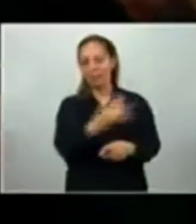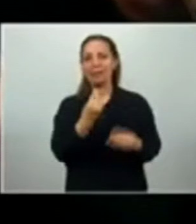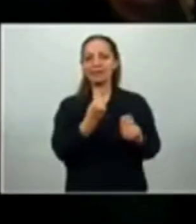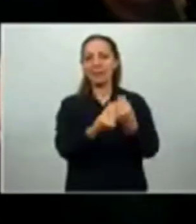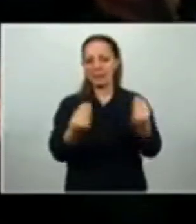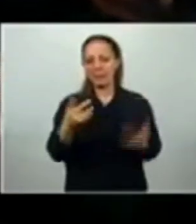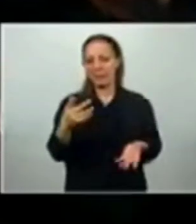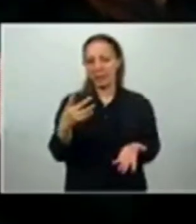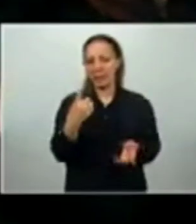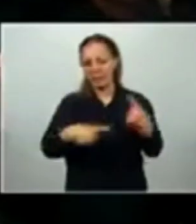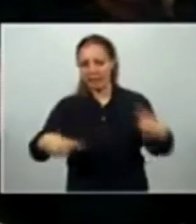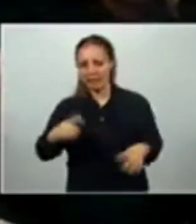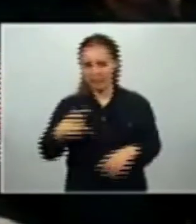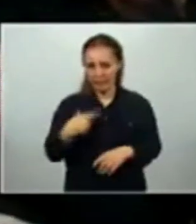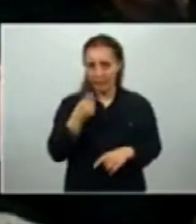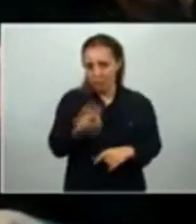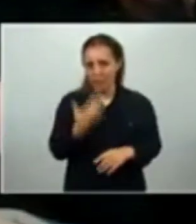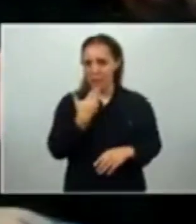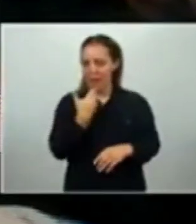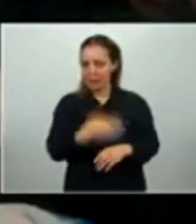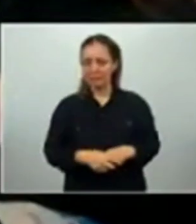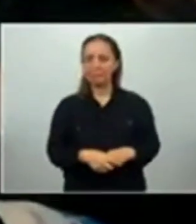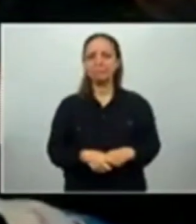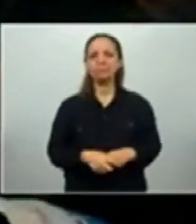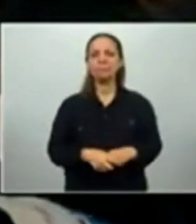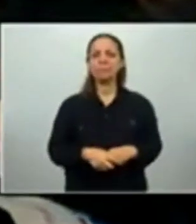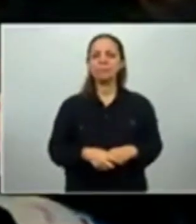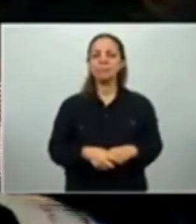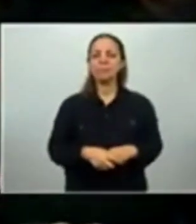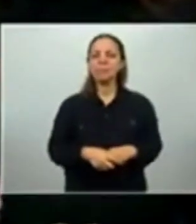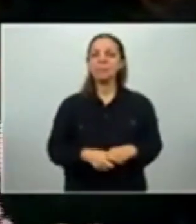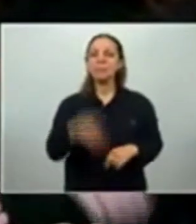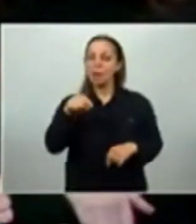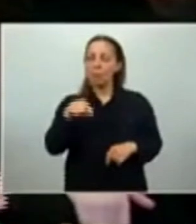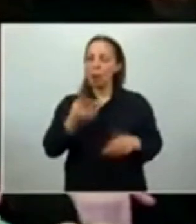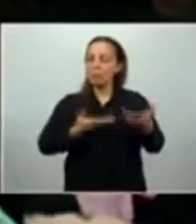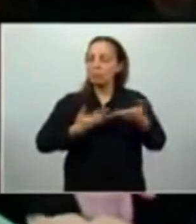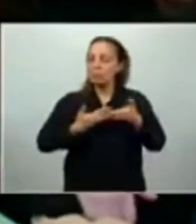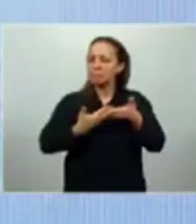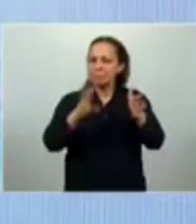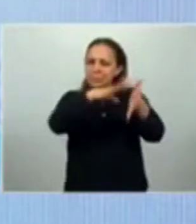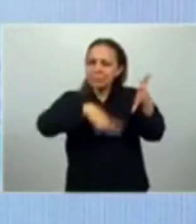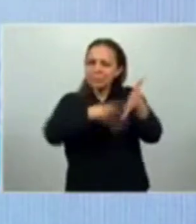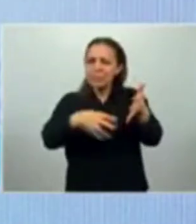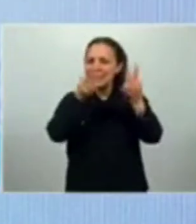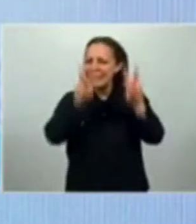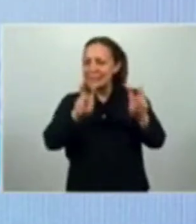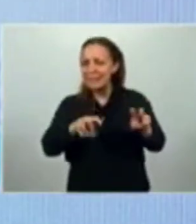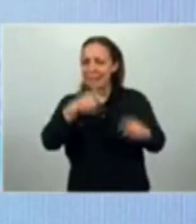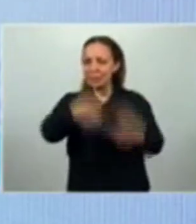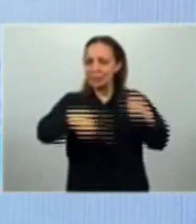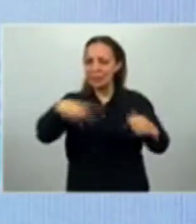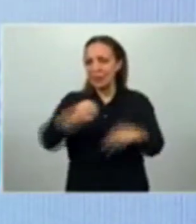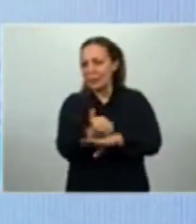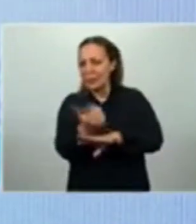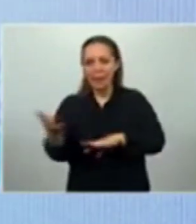sindicales que nos acompañan hoy. Y ha tenido un carácter abierto, amplio, pluralista.